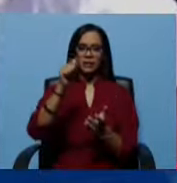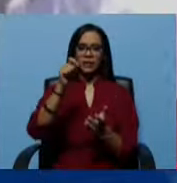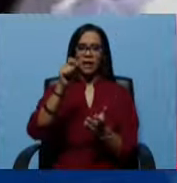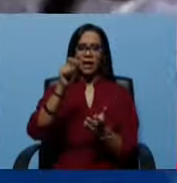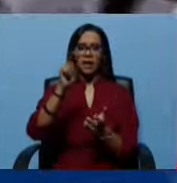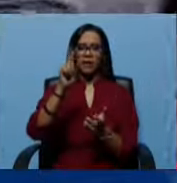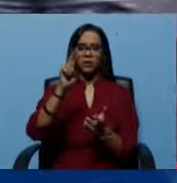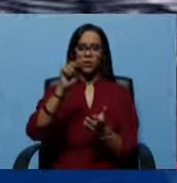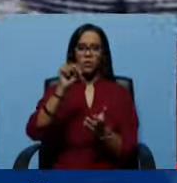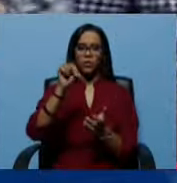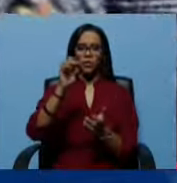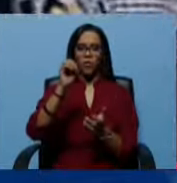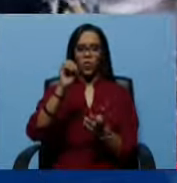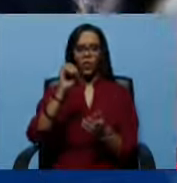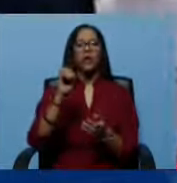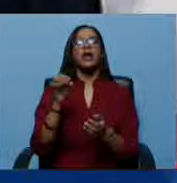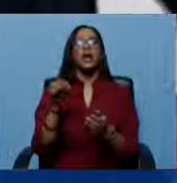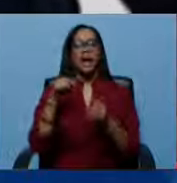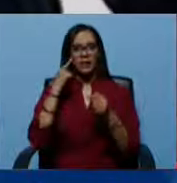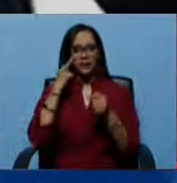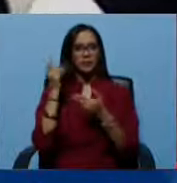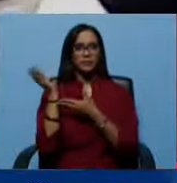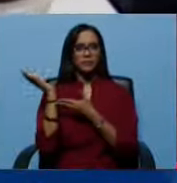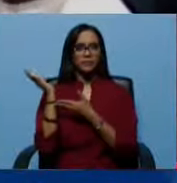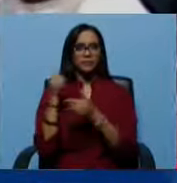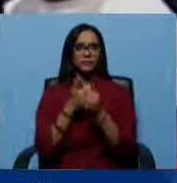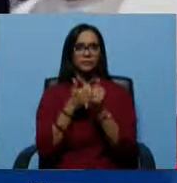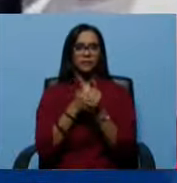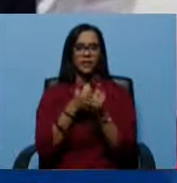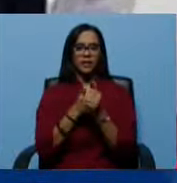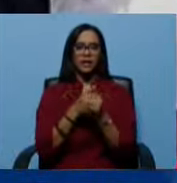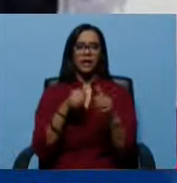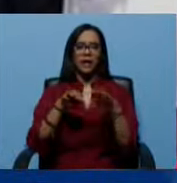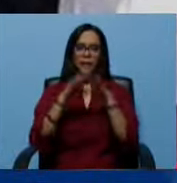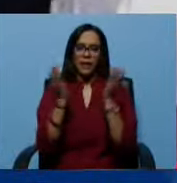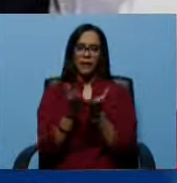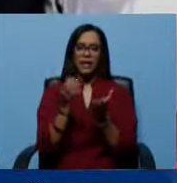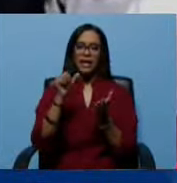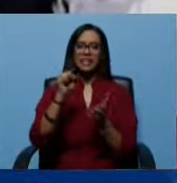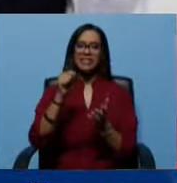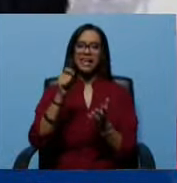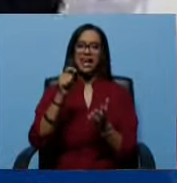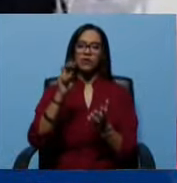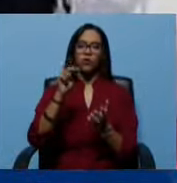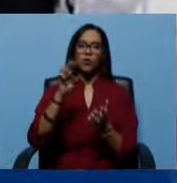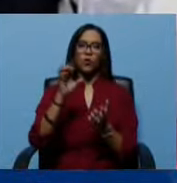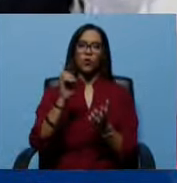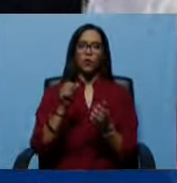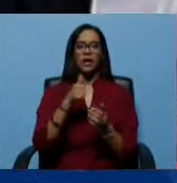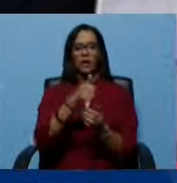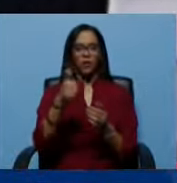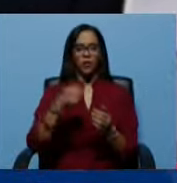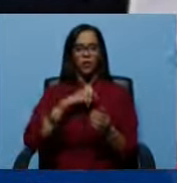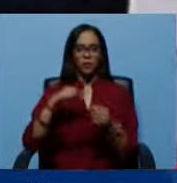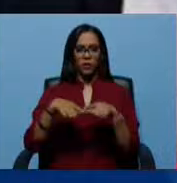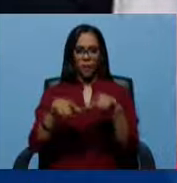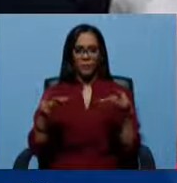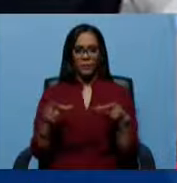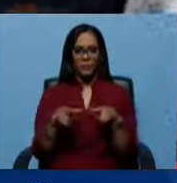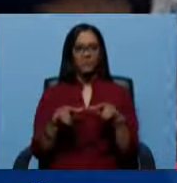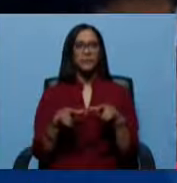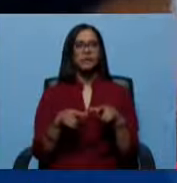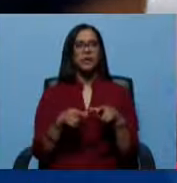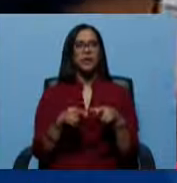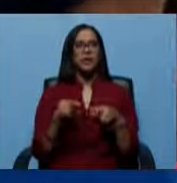planeta Saturno se encuentra ubicado aquí. Detrás del planeta Saturno podemos encontrar cada una de nuestras constelaciones. Bueno, estas